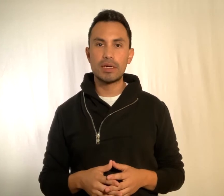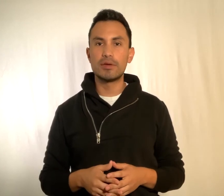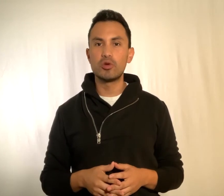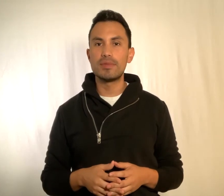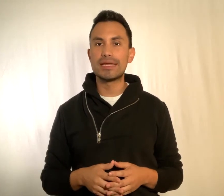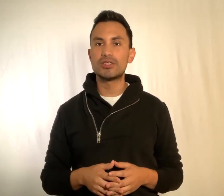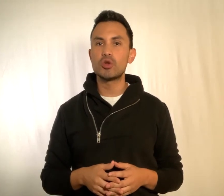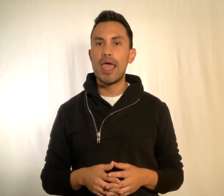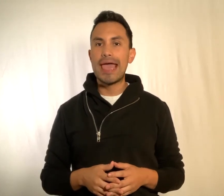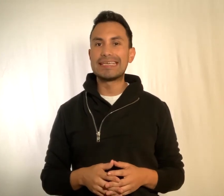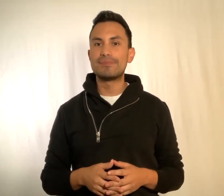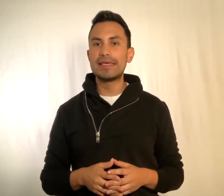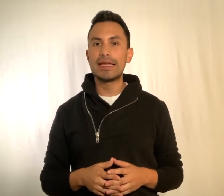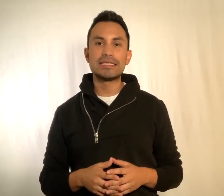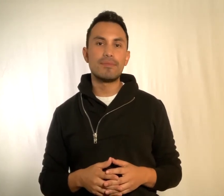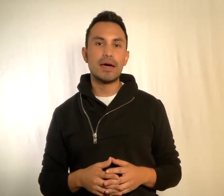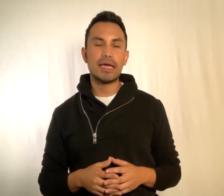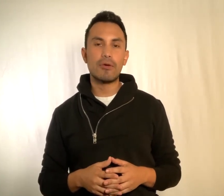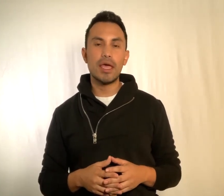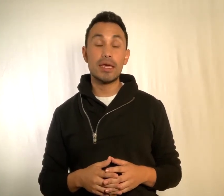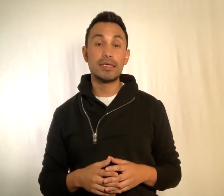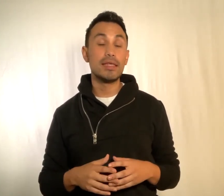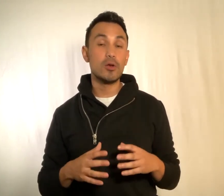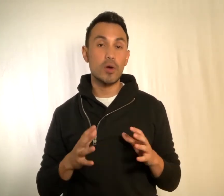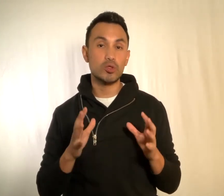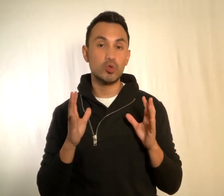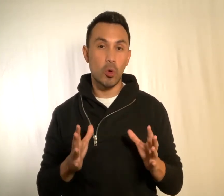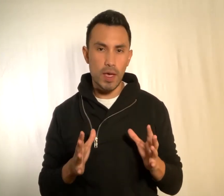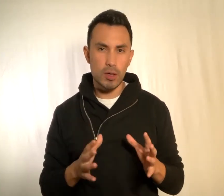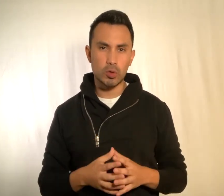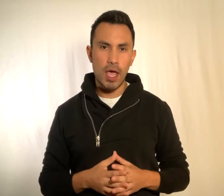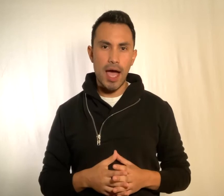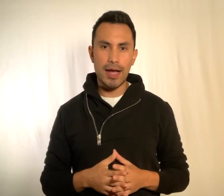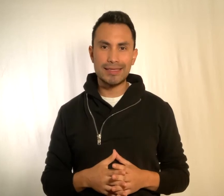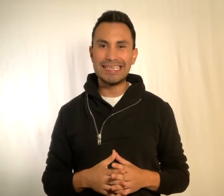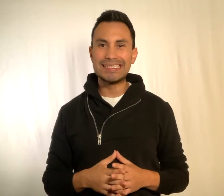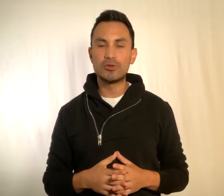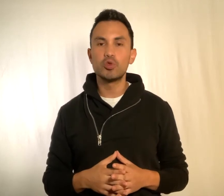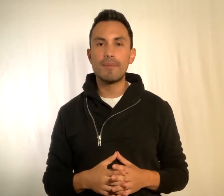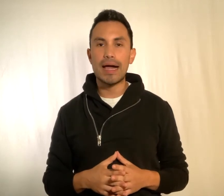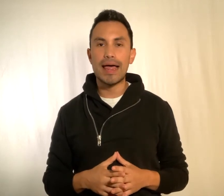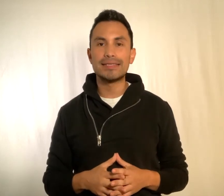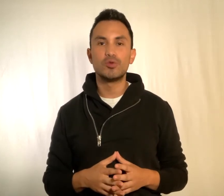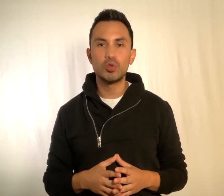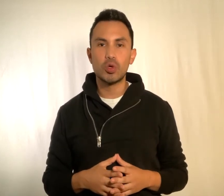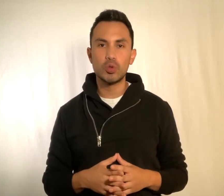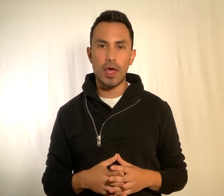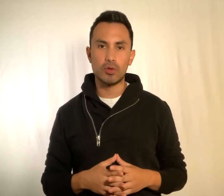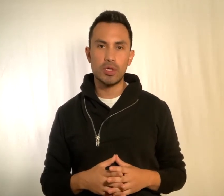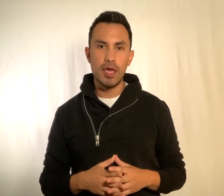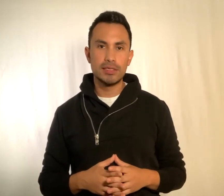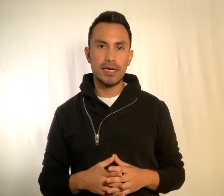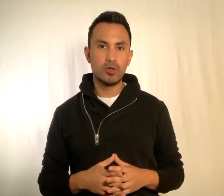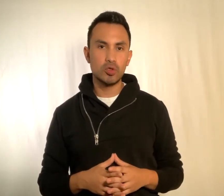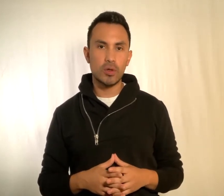que el Departamento de Inmigración expida la semana que viene y de lo que sus gobiernos hagan desde sus embajadas y sus